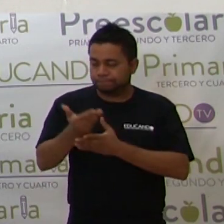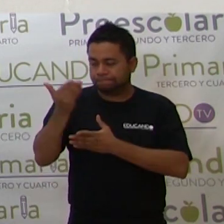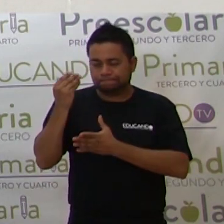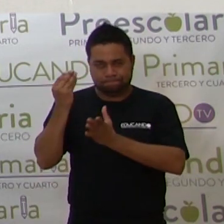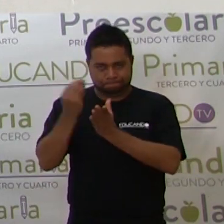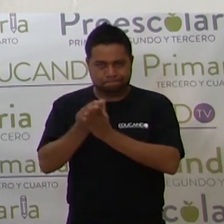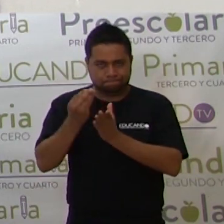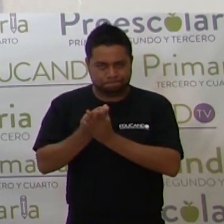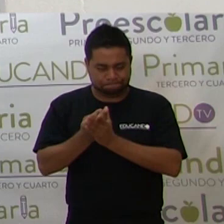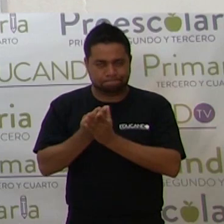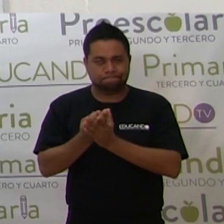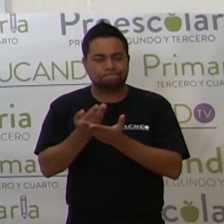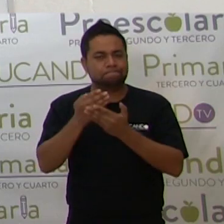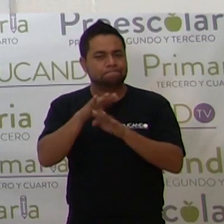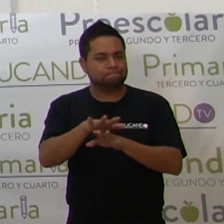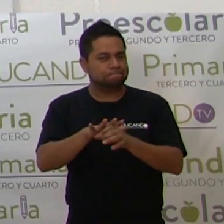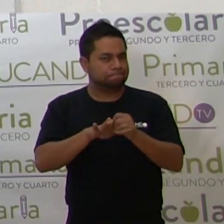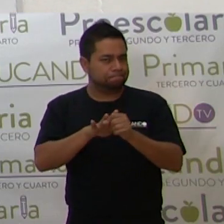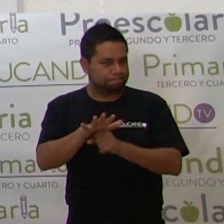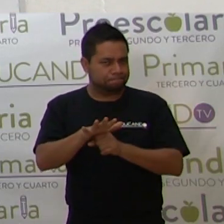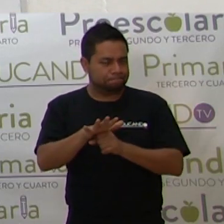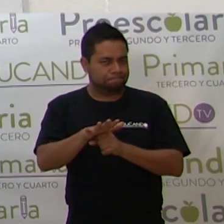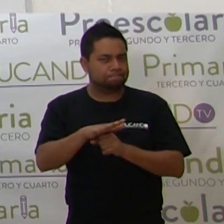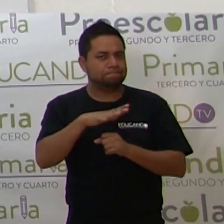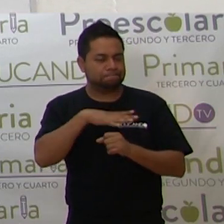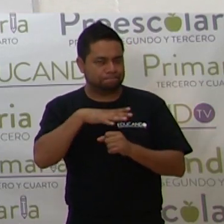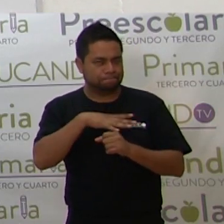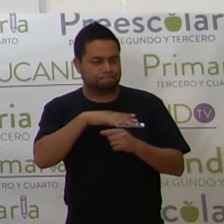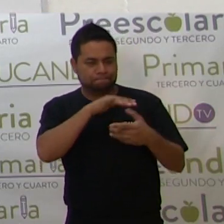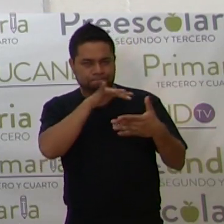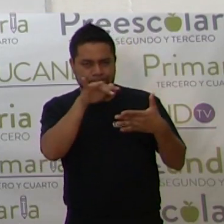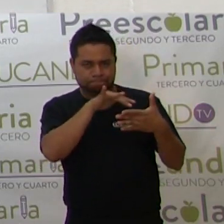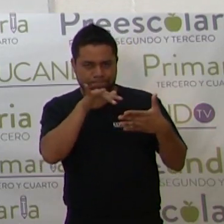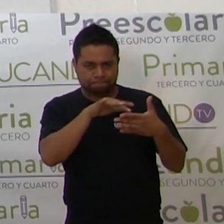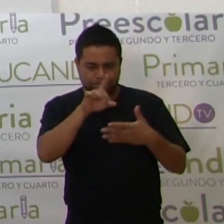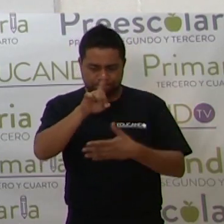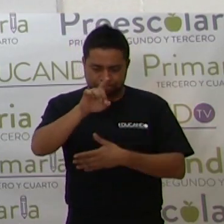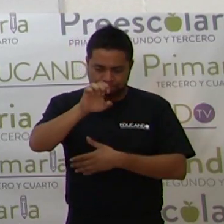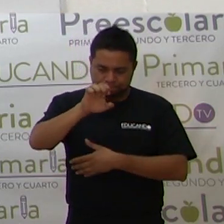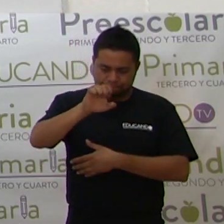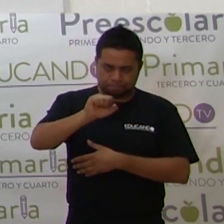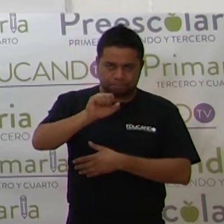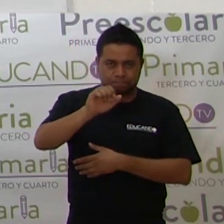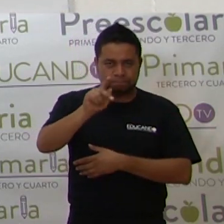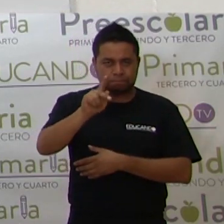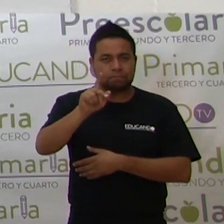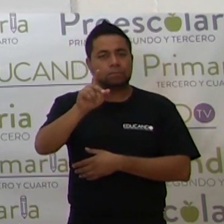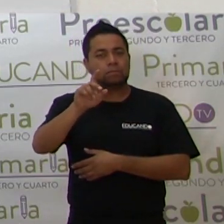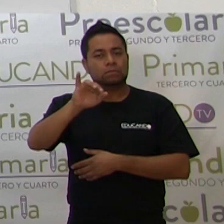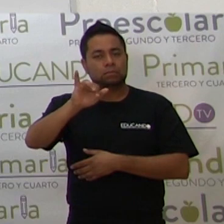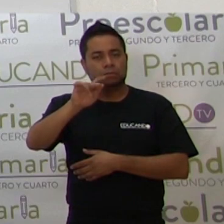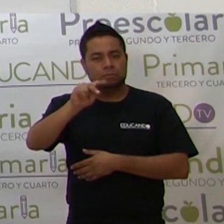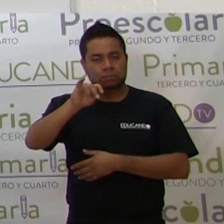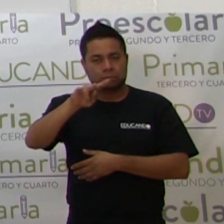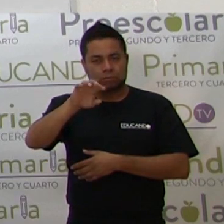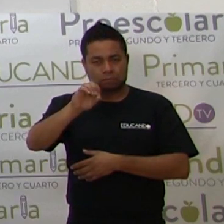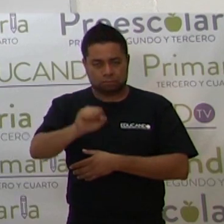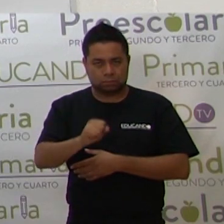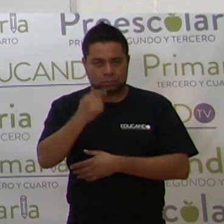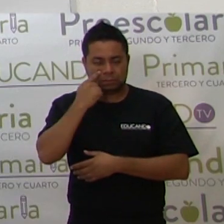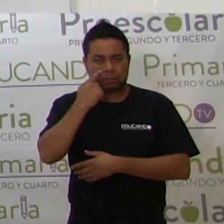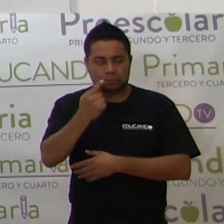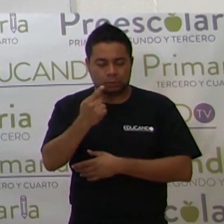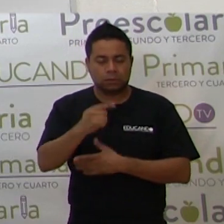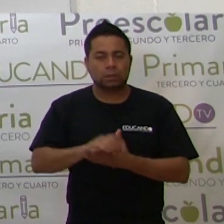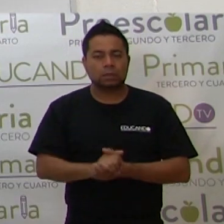un momento, sobre lo que son los textos descriptivos. Mucha atención, porque tenemos